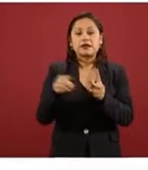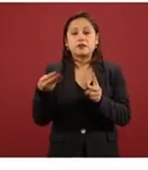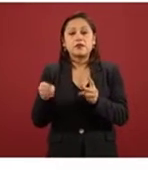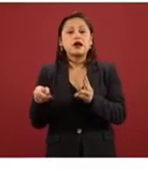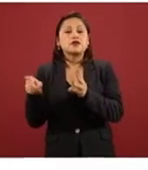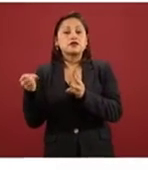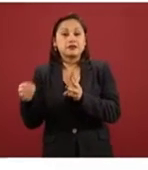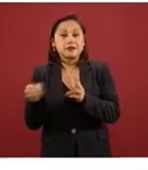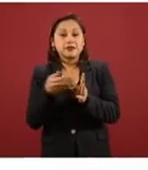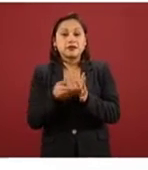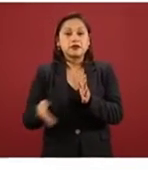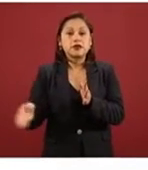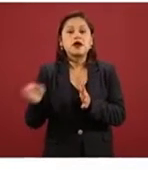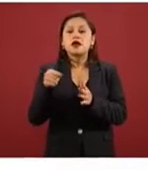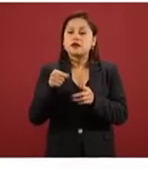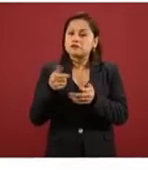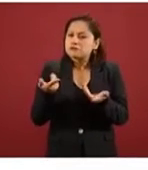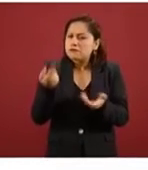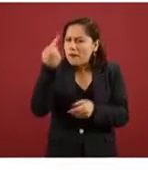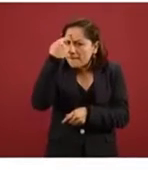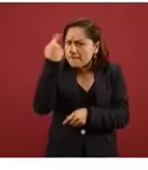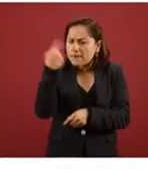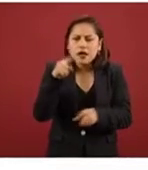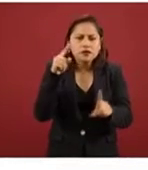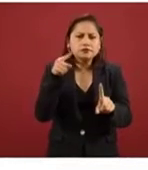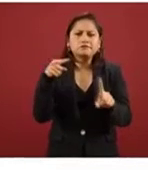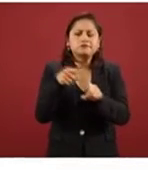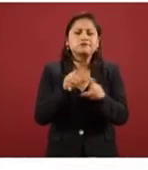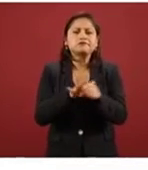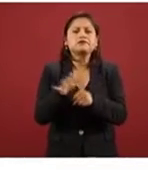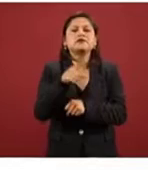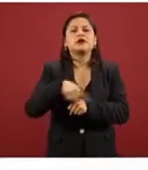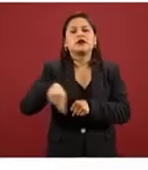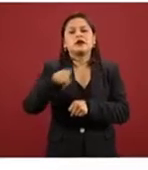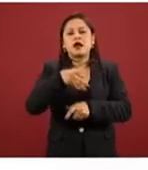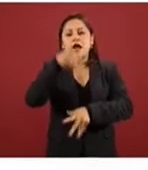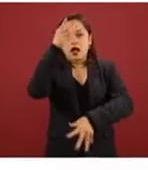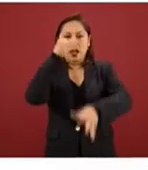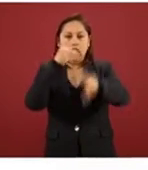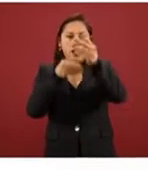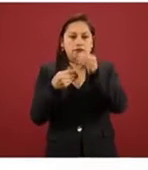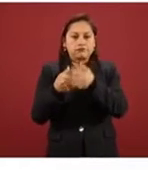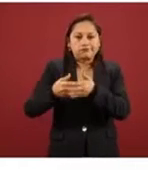justamente seguir practicando la autoridad y la población